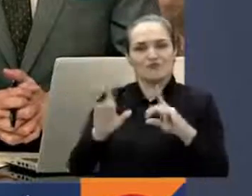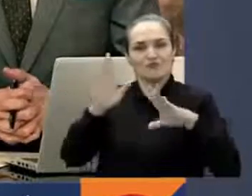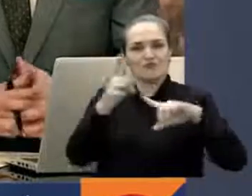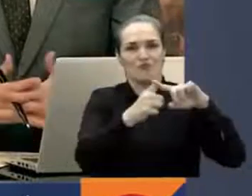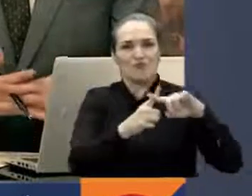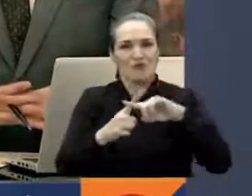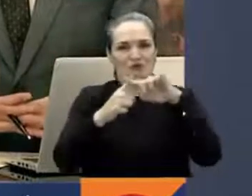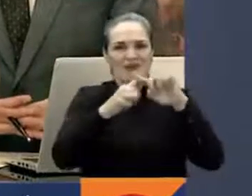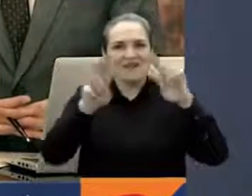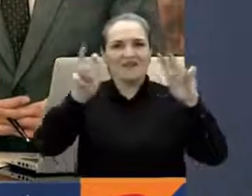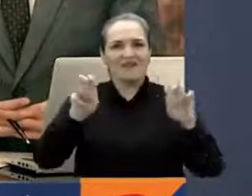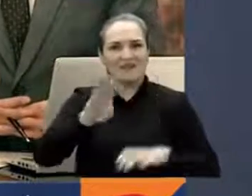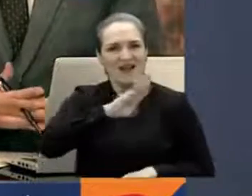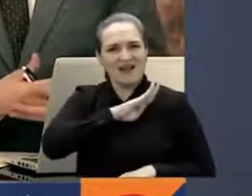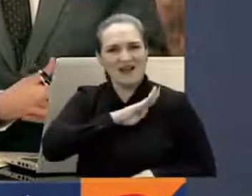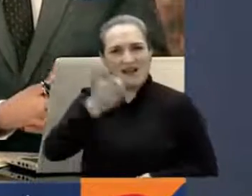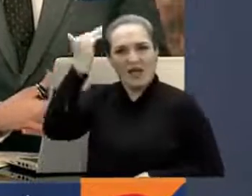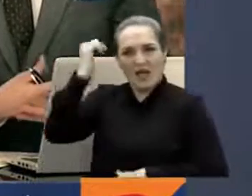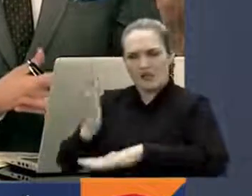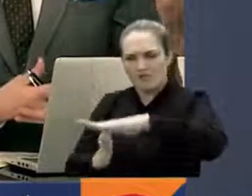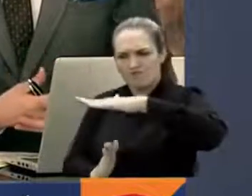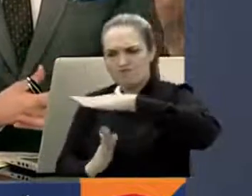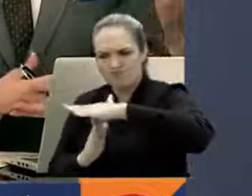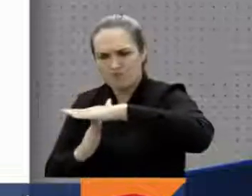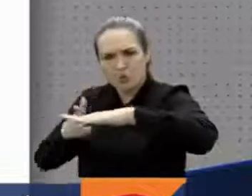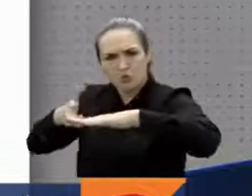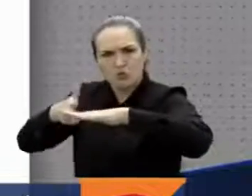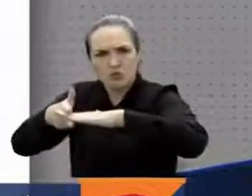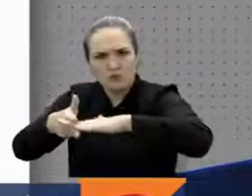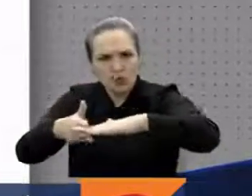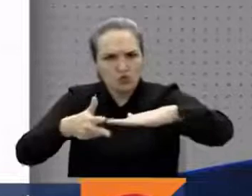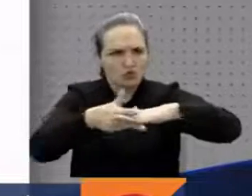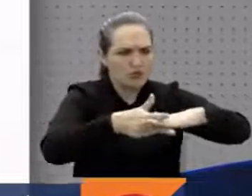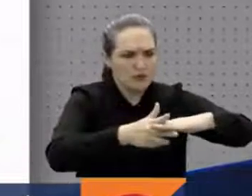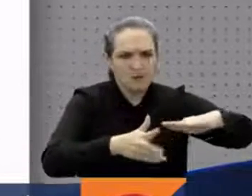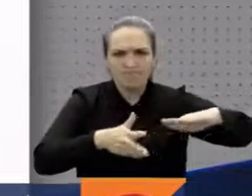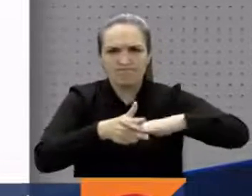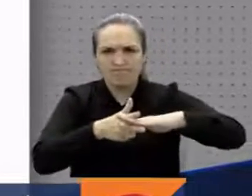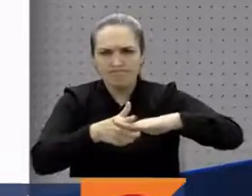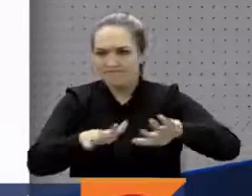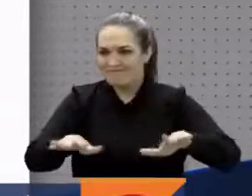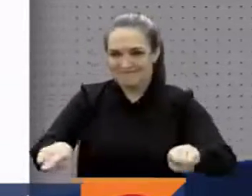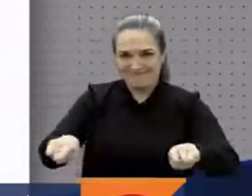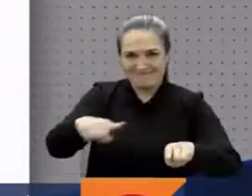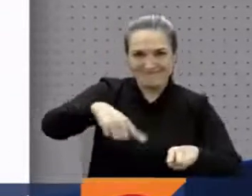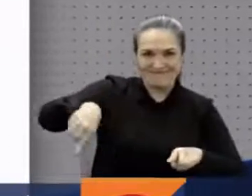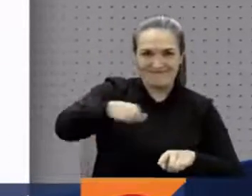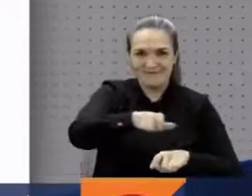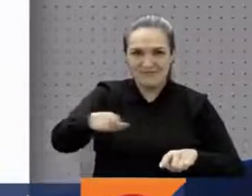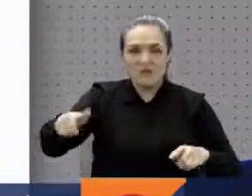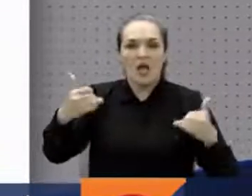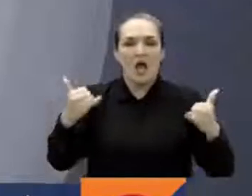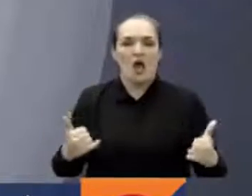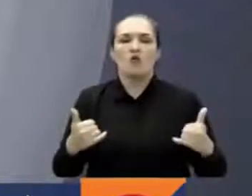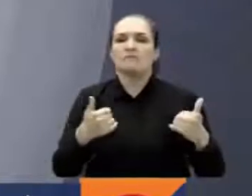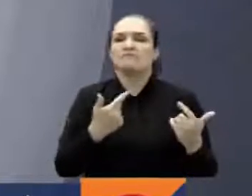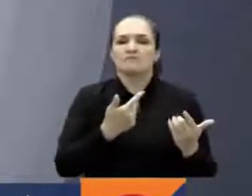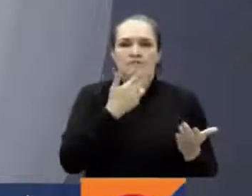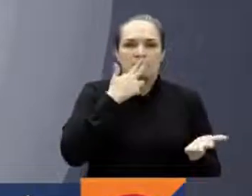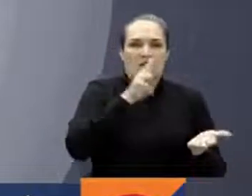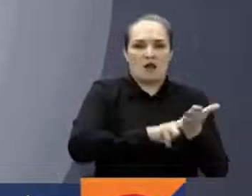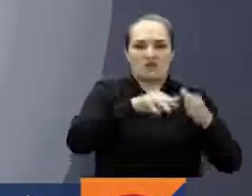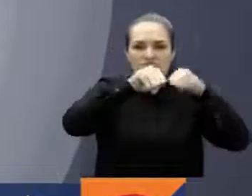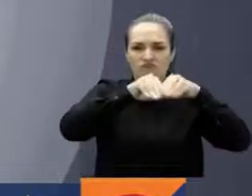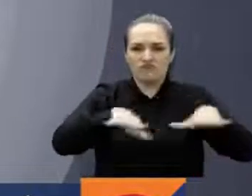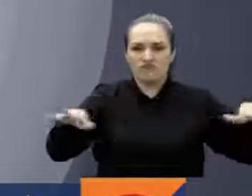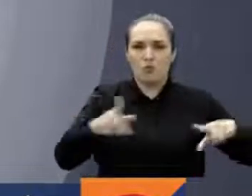frente a los alcaldes que habían sido suspendidos por supuesta participación en política. A través de un comunicado, el ente de control manifestó